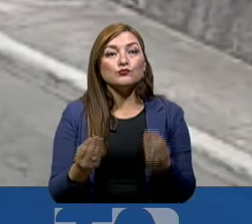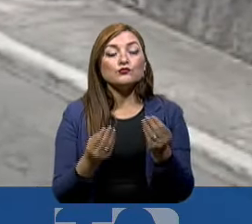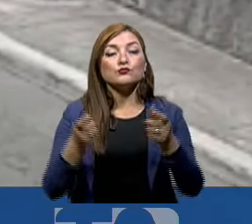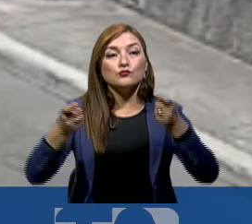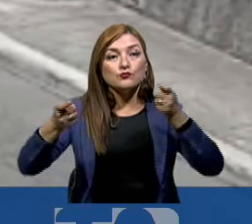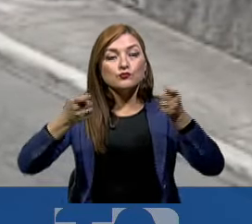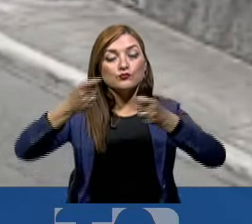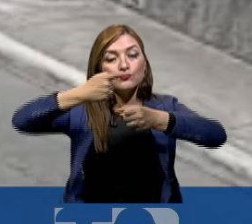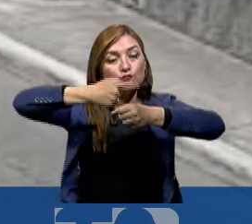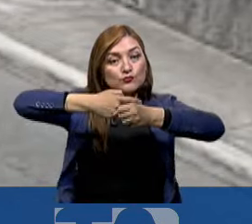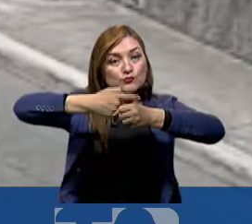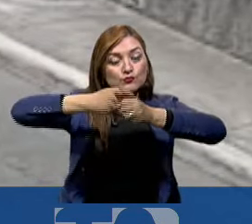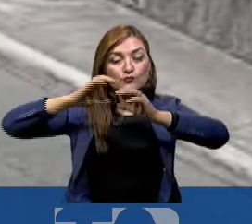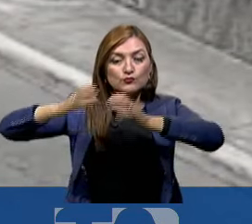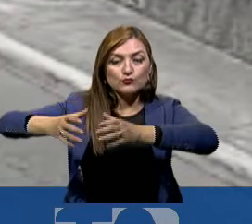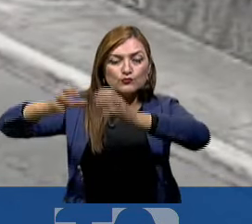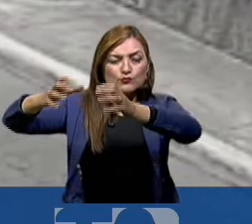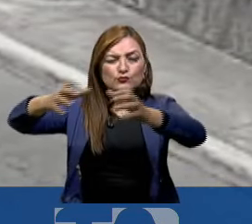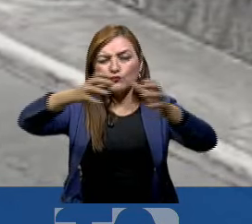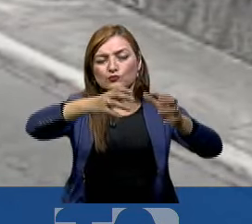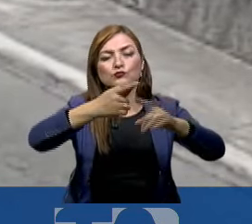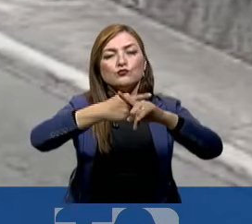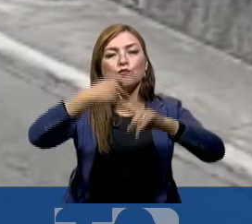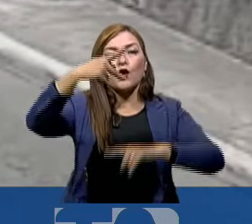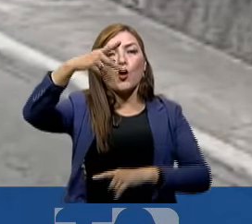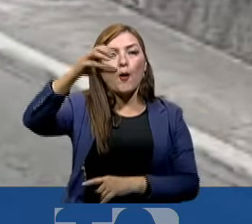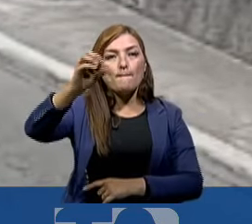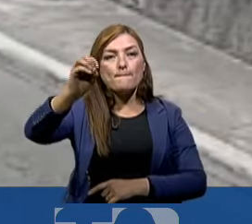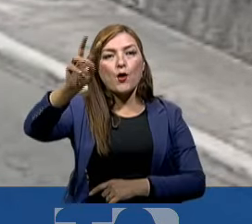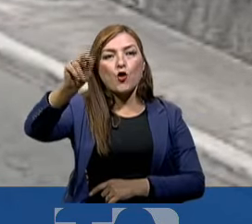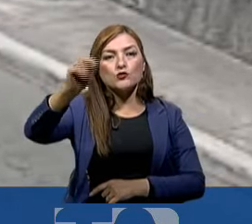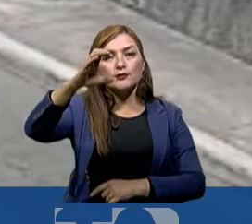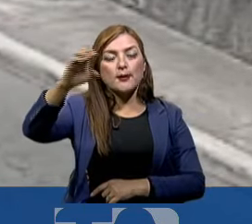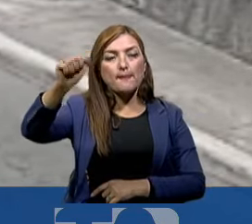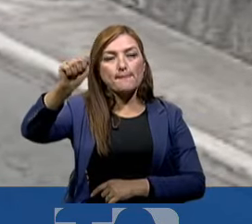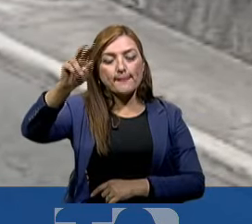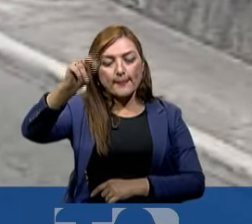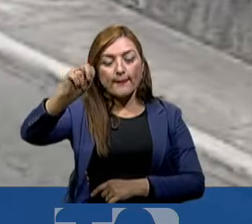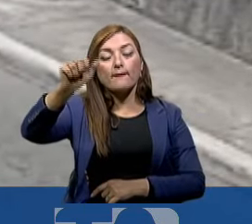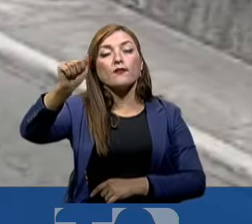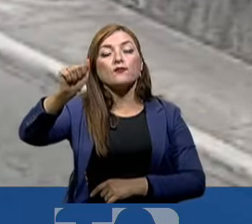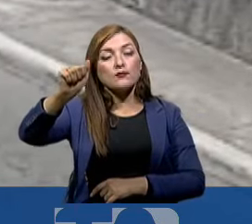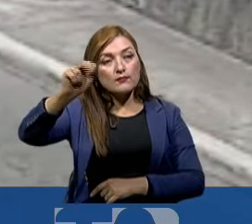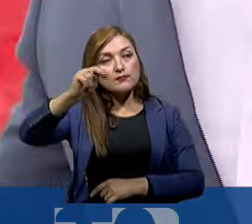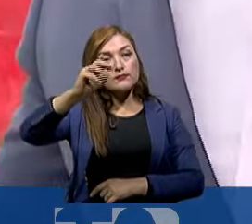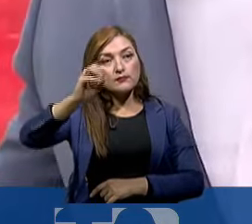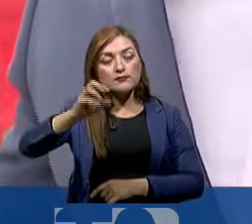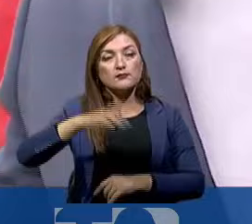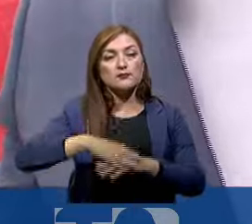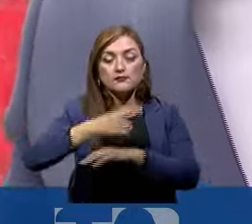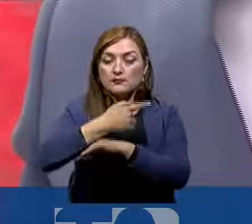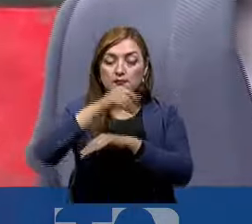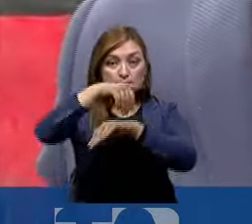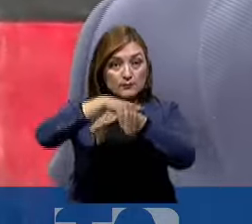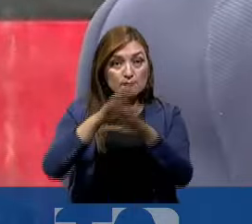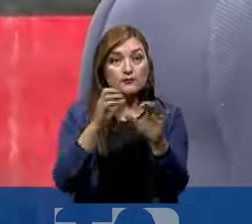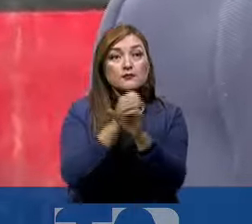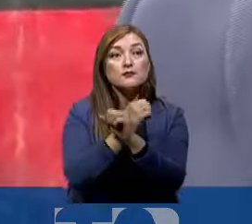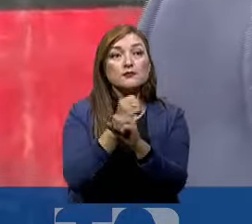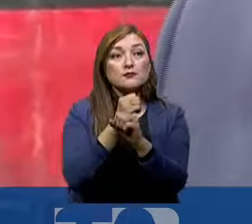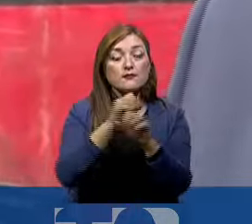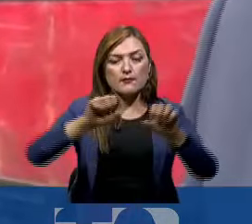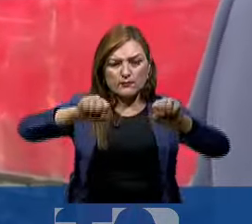operativos focalizados en el día, tarde y noche en el sector de Ponciano, donde ustedes pueden evidenciar, se realiza el registro de vehículos, motocicletas,